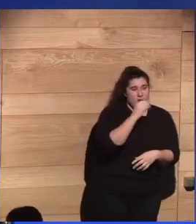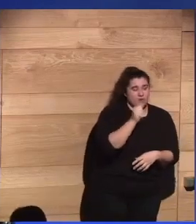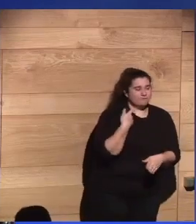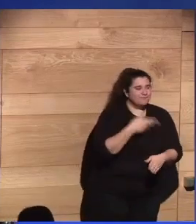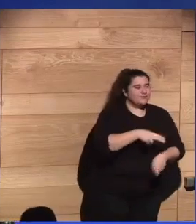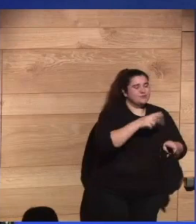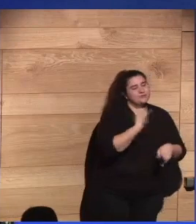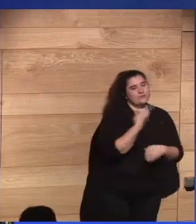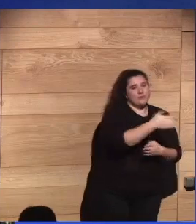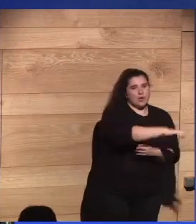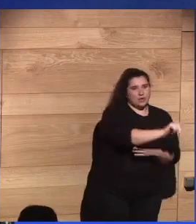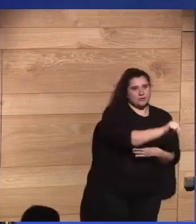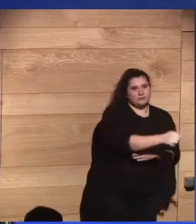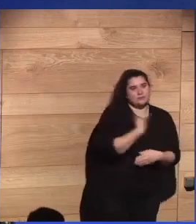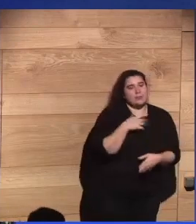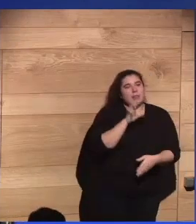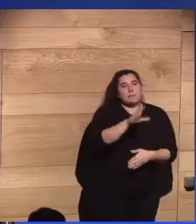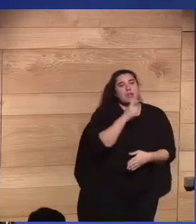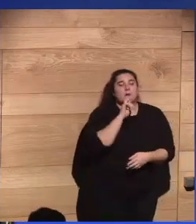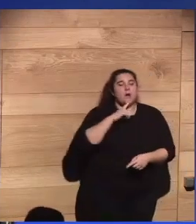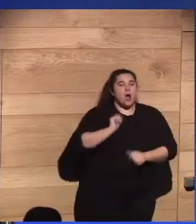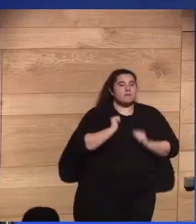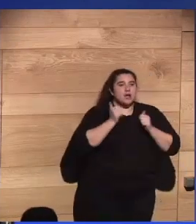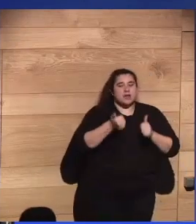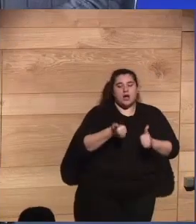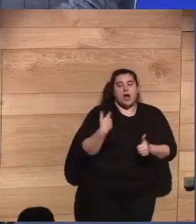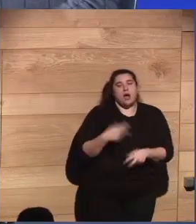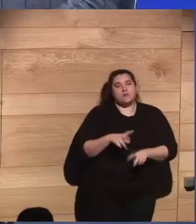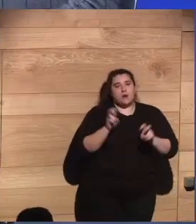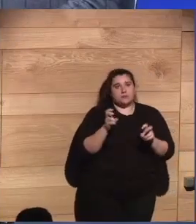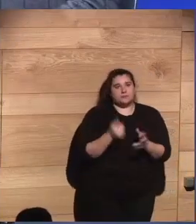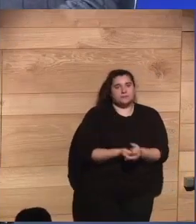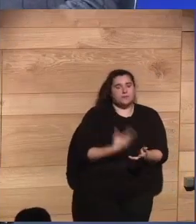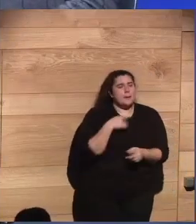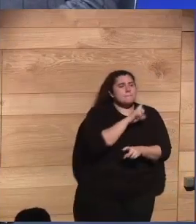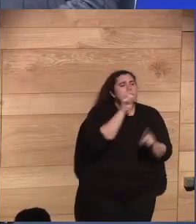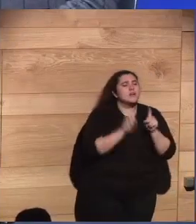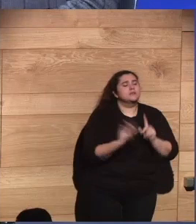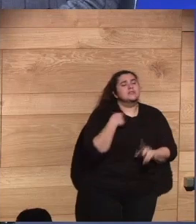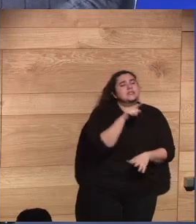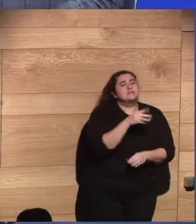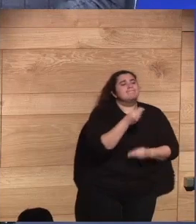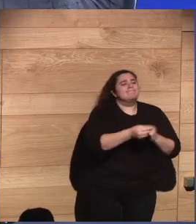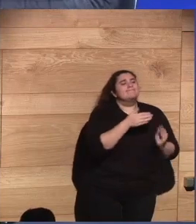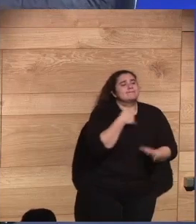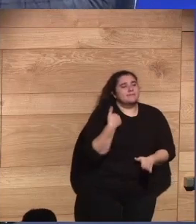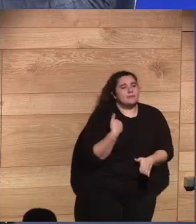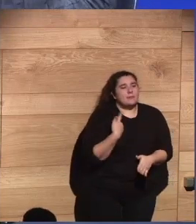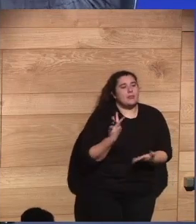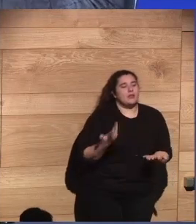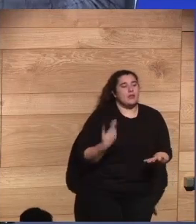el país entra en otra dinámica. Sí. Entonces, pero una pregunta que yo quería hacerte también. Hemos hablado mucho de